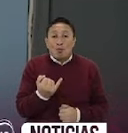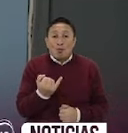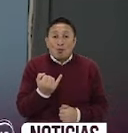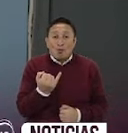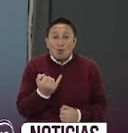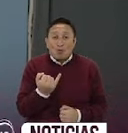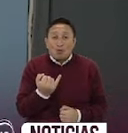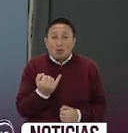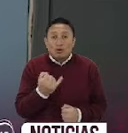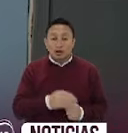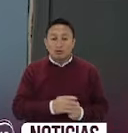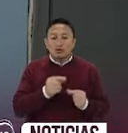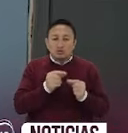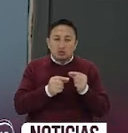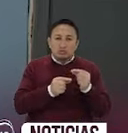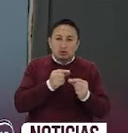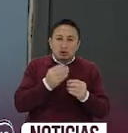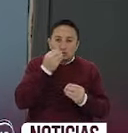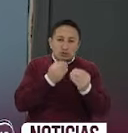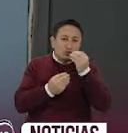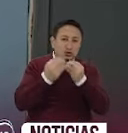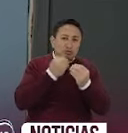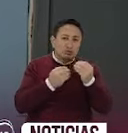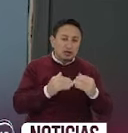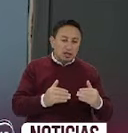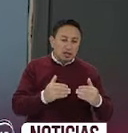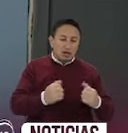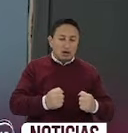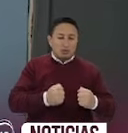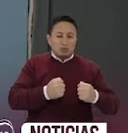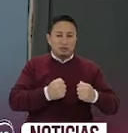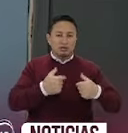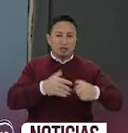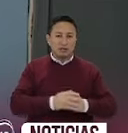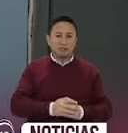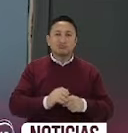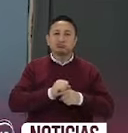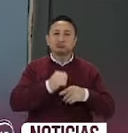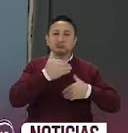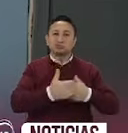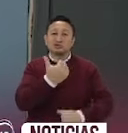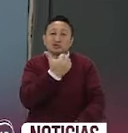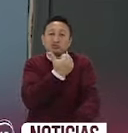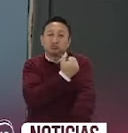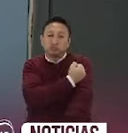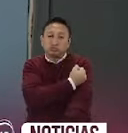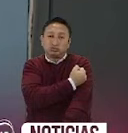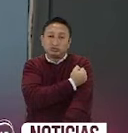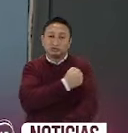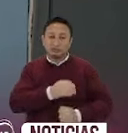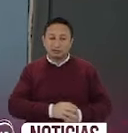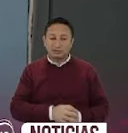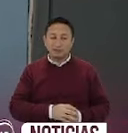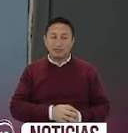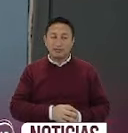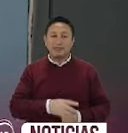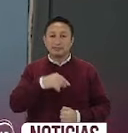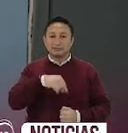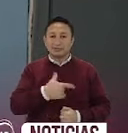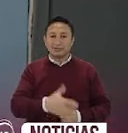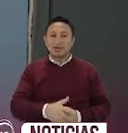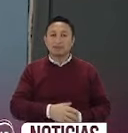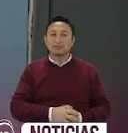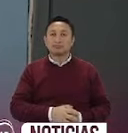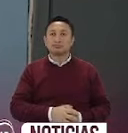crónica. Entonces es importante que primero se estabilicen un poco. Empecemos con protocolos de vacunación. En el caso de la hembrita mayor ya ha sido